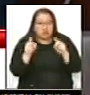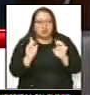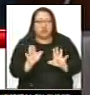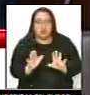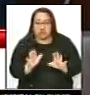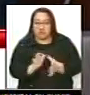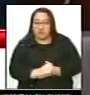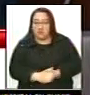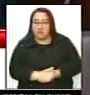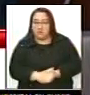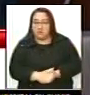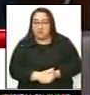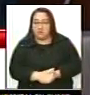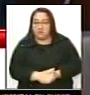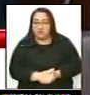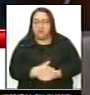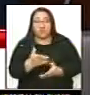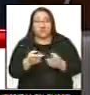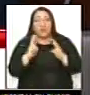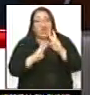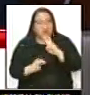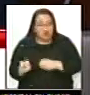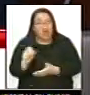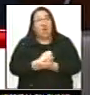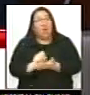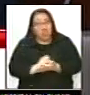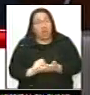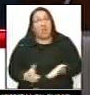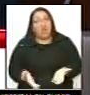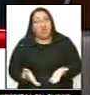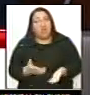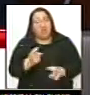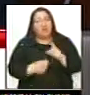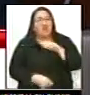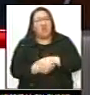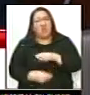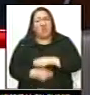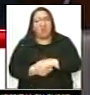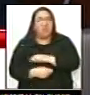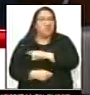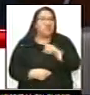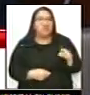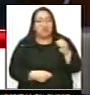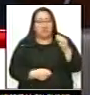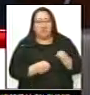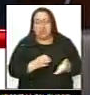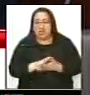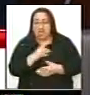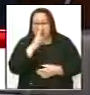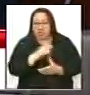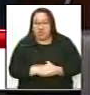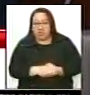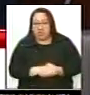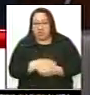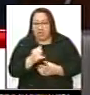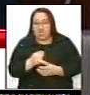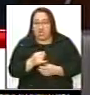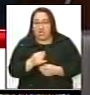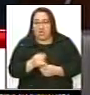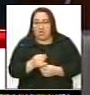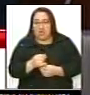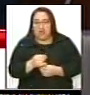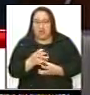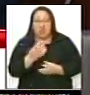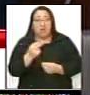cuál es? Revisar los contratos, señor, corruptos. Ese es el mensaje al país.